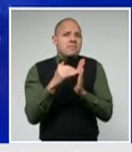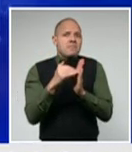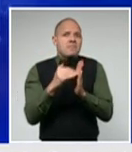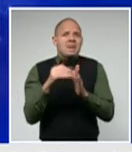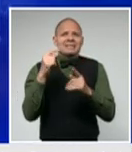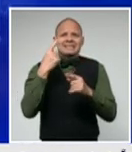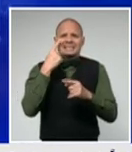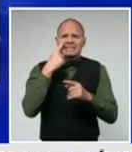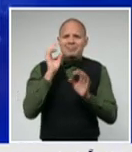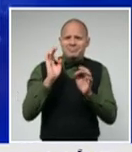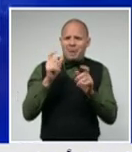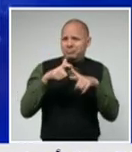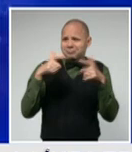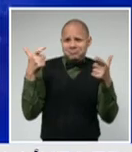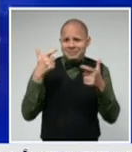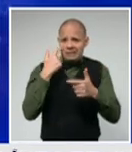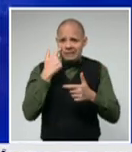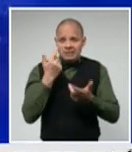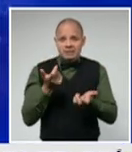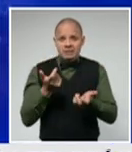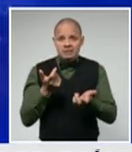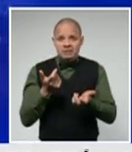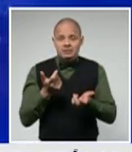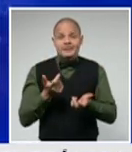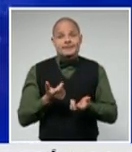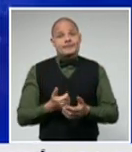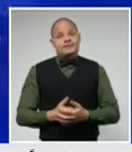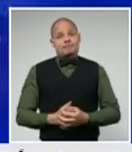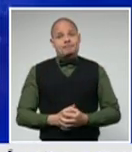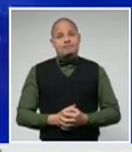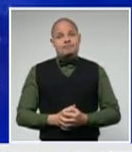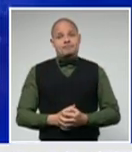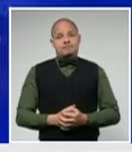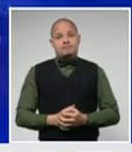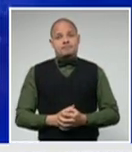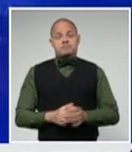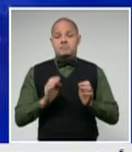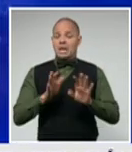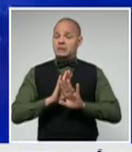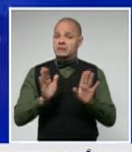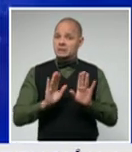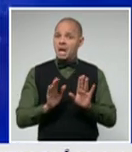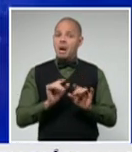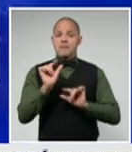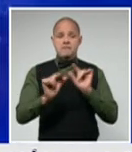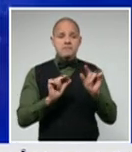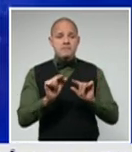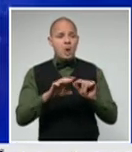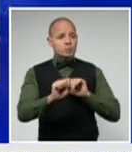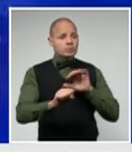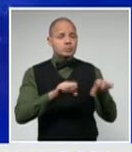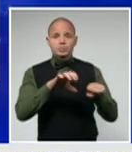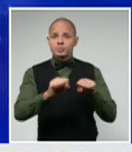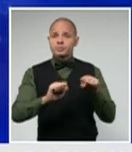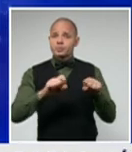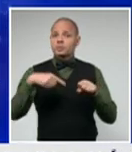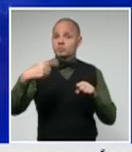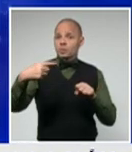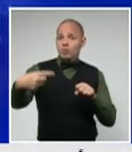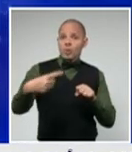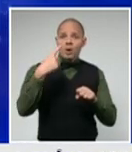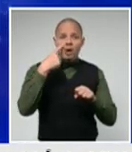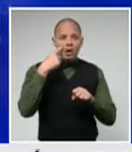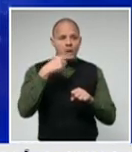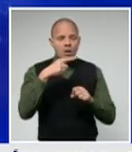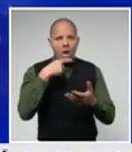6.394.068 personas, que como ustedes ven, con el número que se diagnostican rápido, diariamente, pues realmente